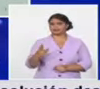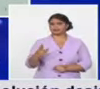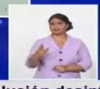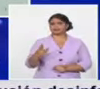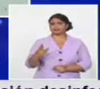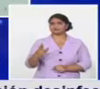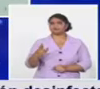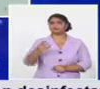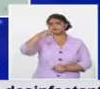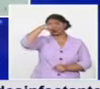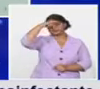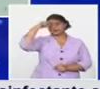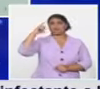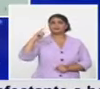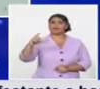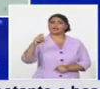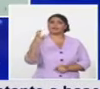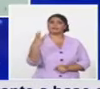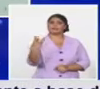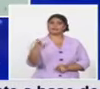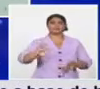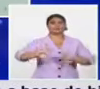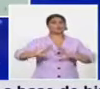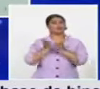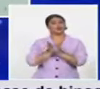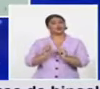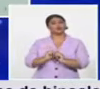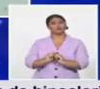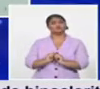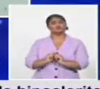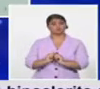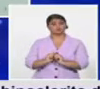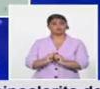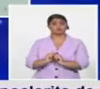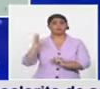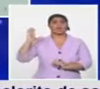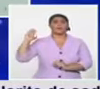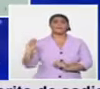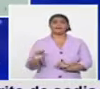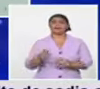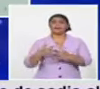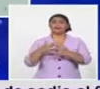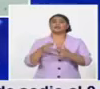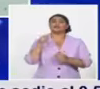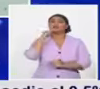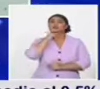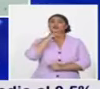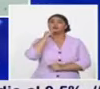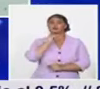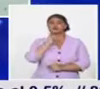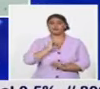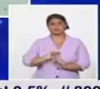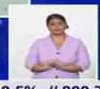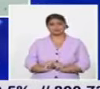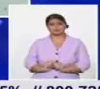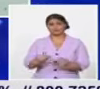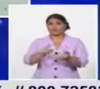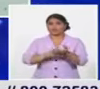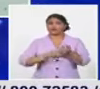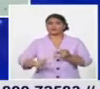Bien, todos viajeros cubanos procedentes de Rusia. En las provincias de Ciego de